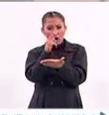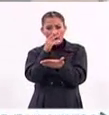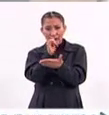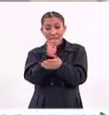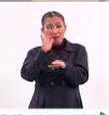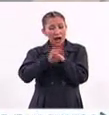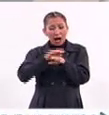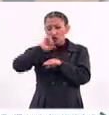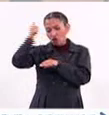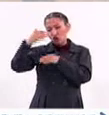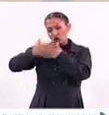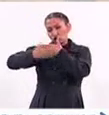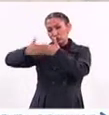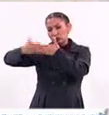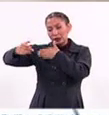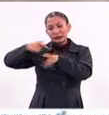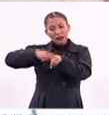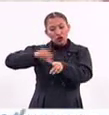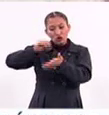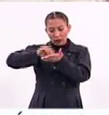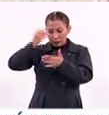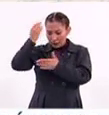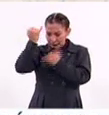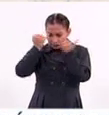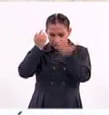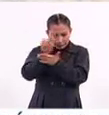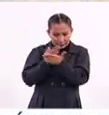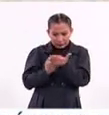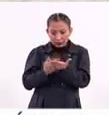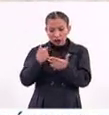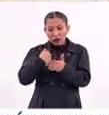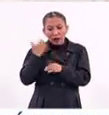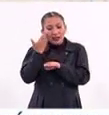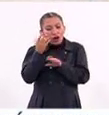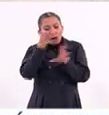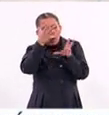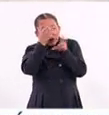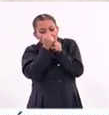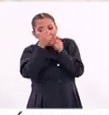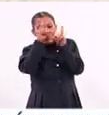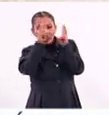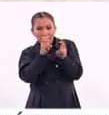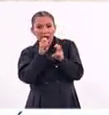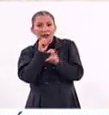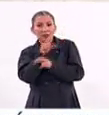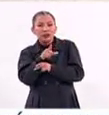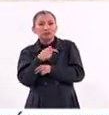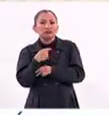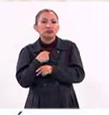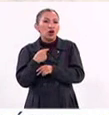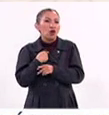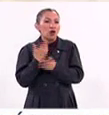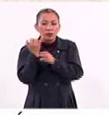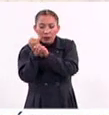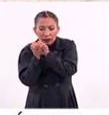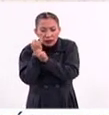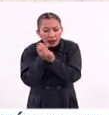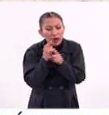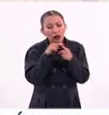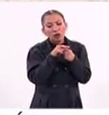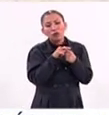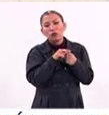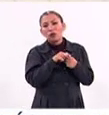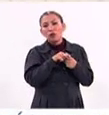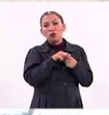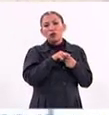y más piezas que sigo haciendo, ¿no? Porque además me he querido quedar con el tema. A la vez de que yo pues indago también en